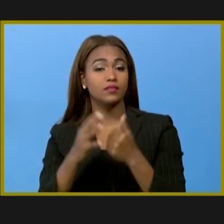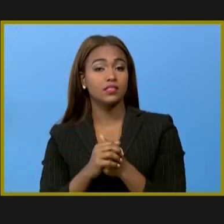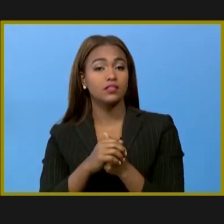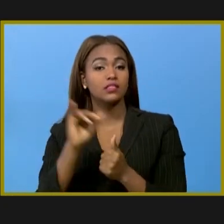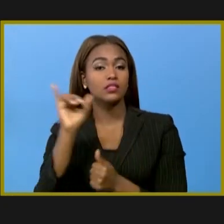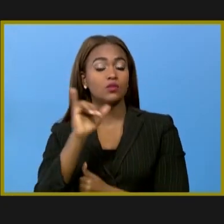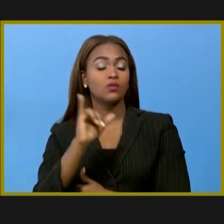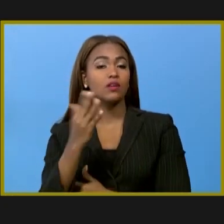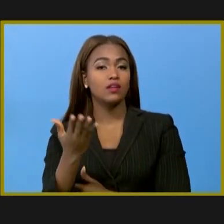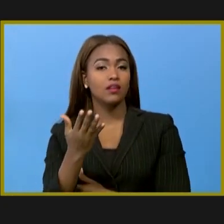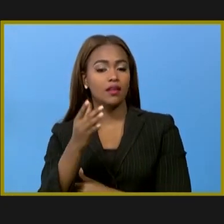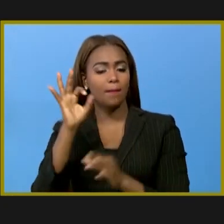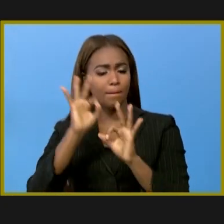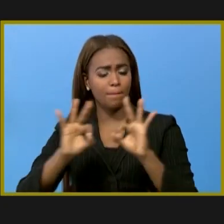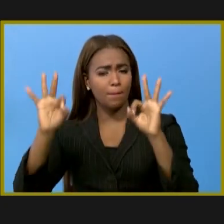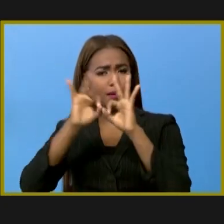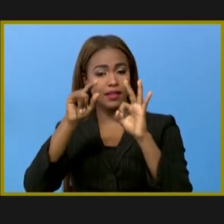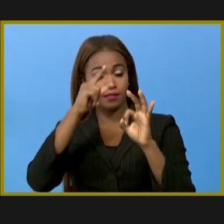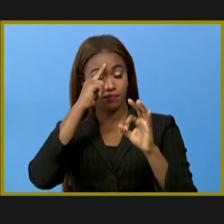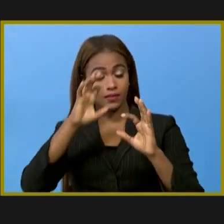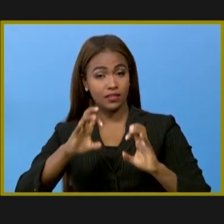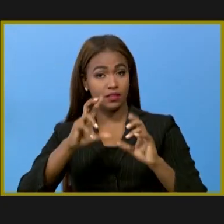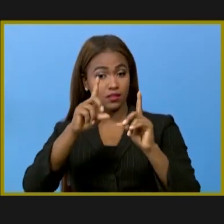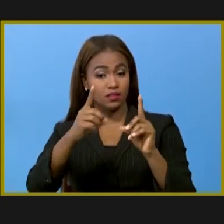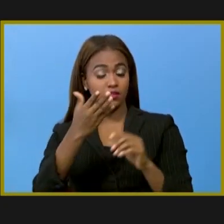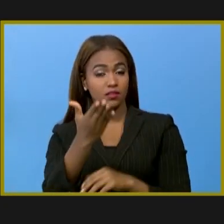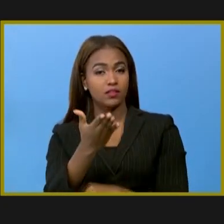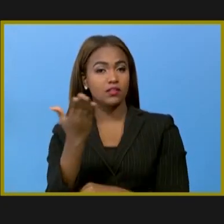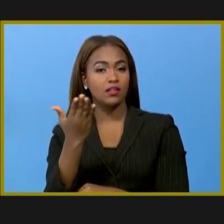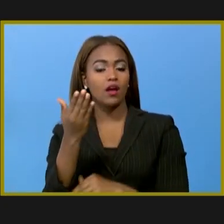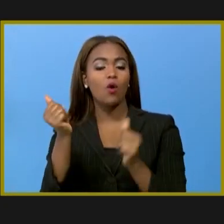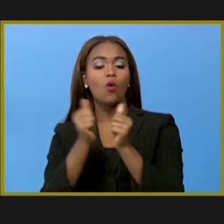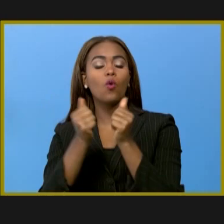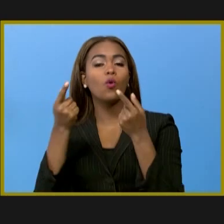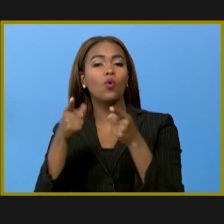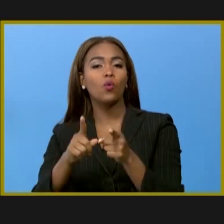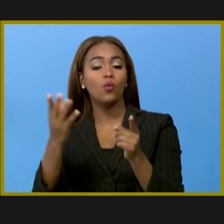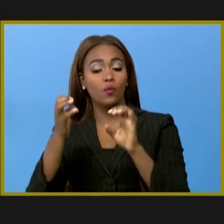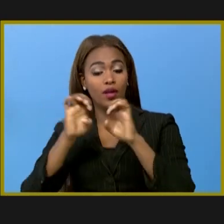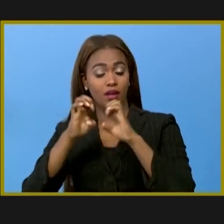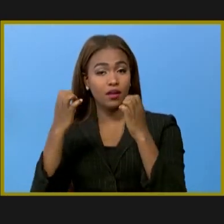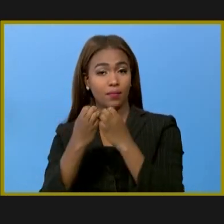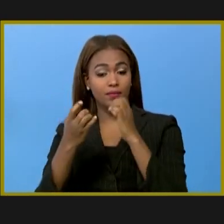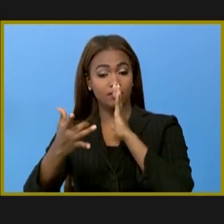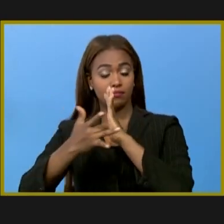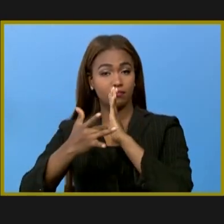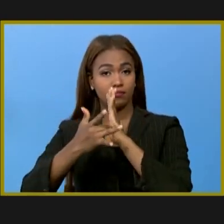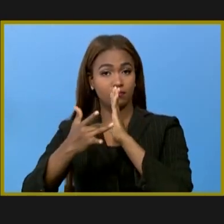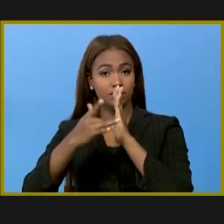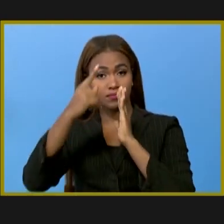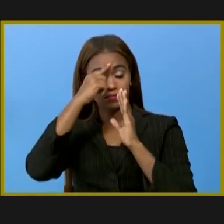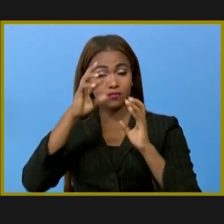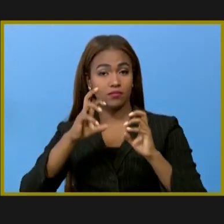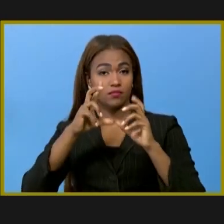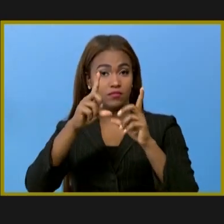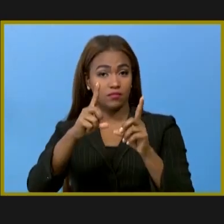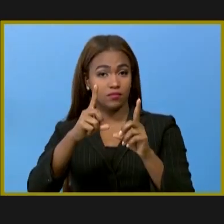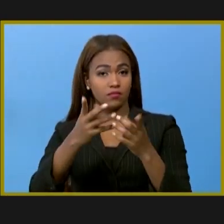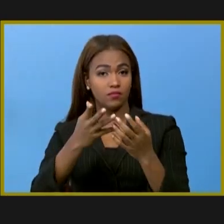entonces la importancia de educación con el hecho de que el equipo técnico de educación,